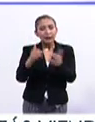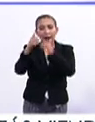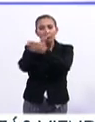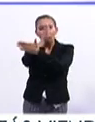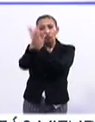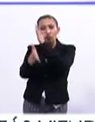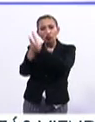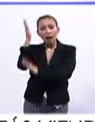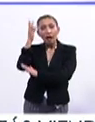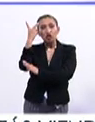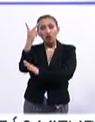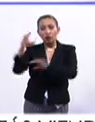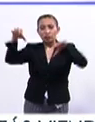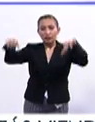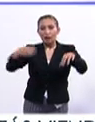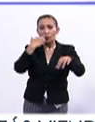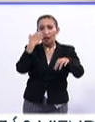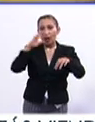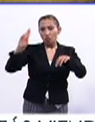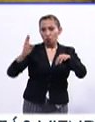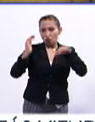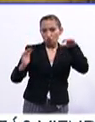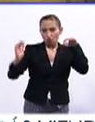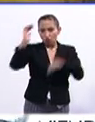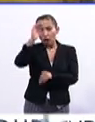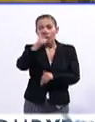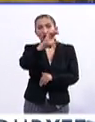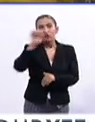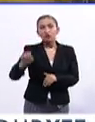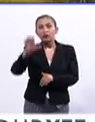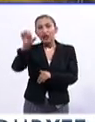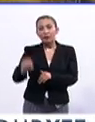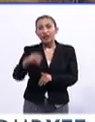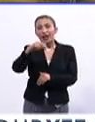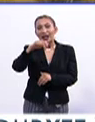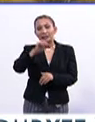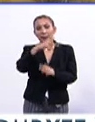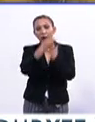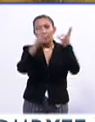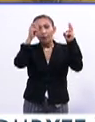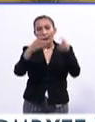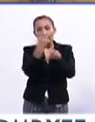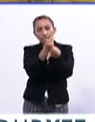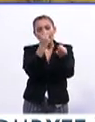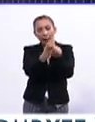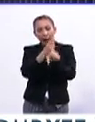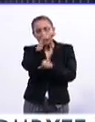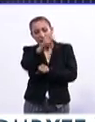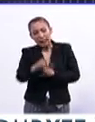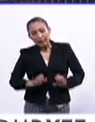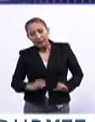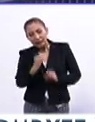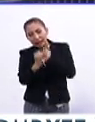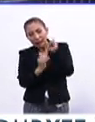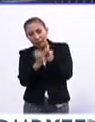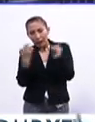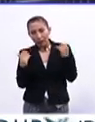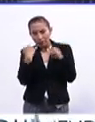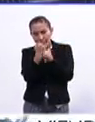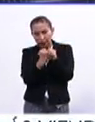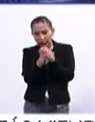estancia en dos instituciones de educación superior sudafricanas a través del programa habilitación del perfil internacional para académicos